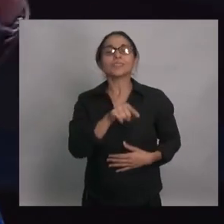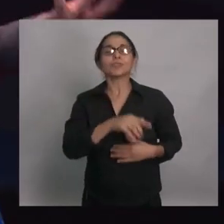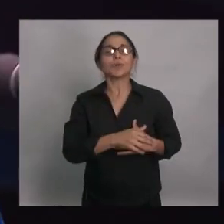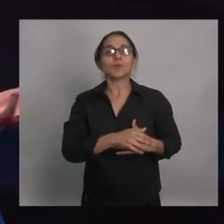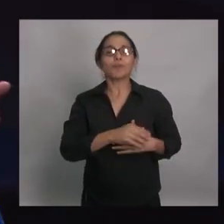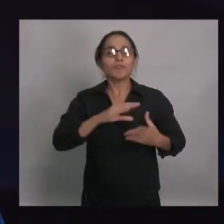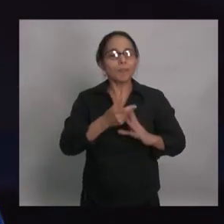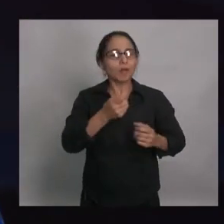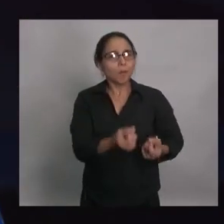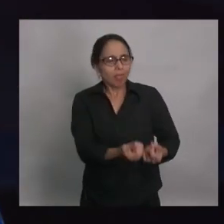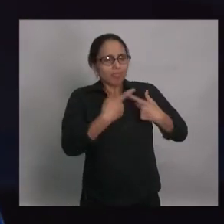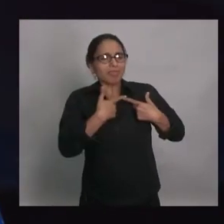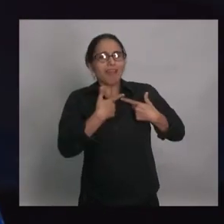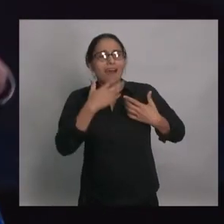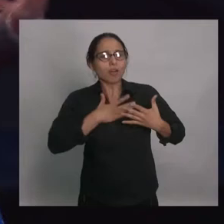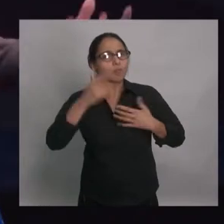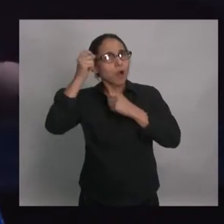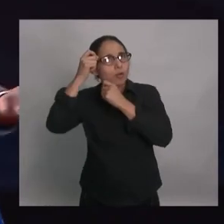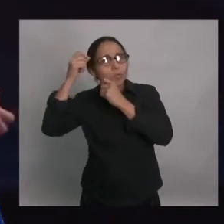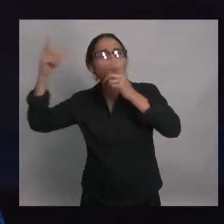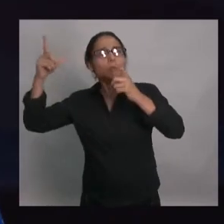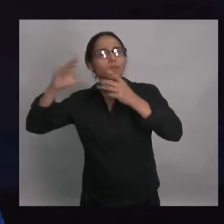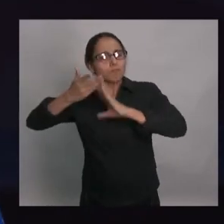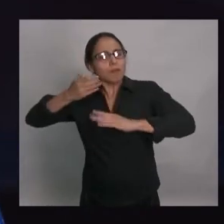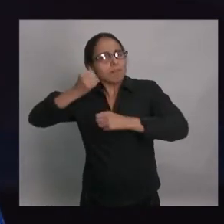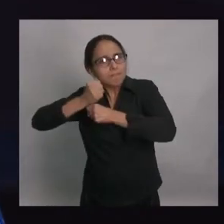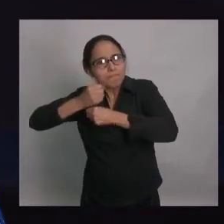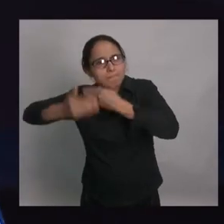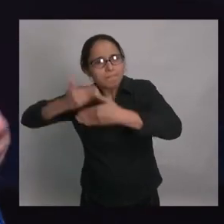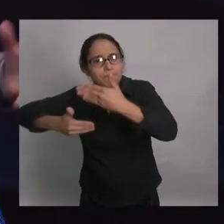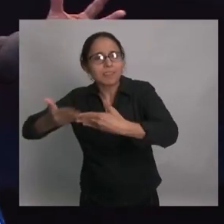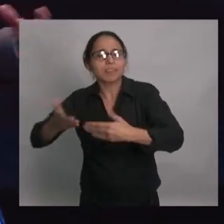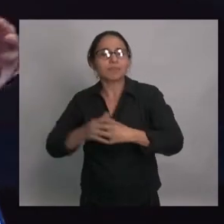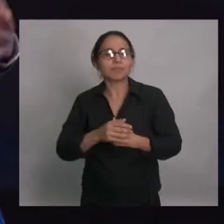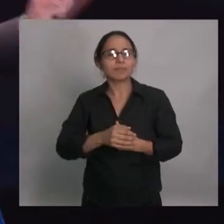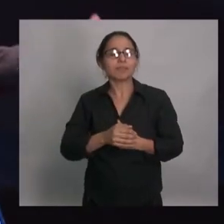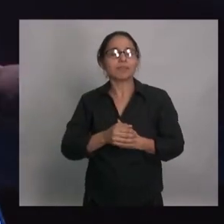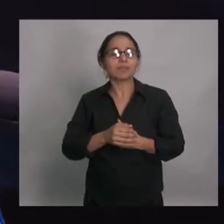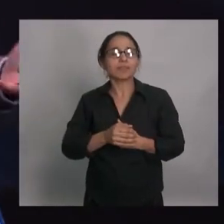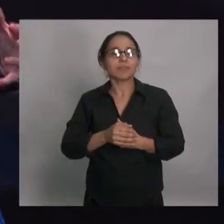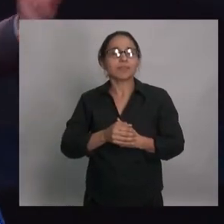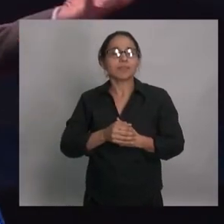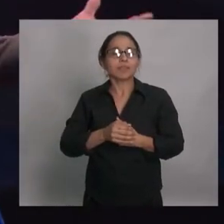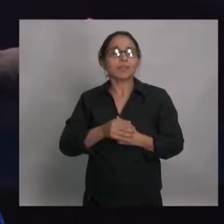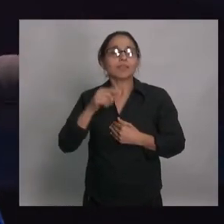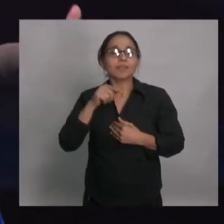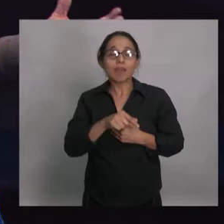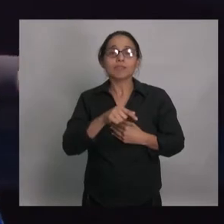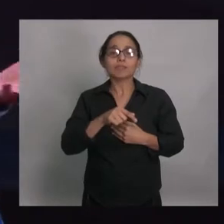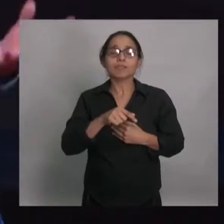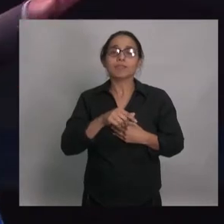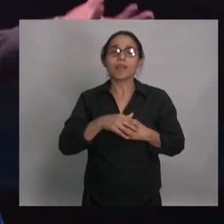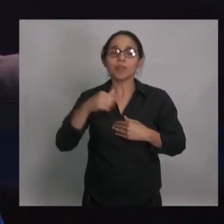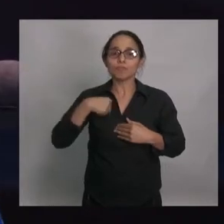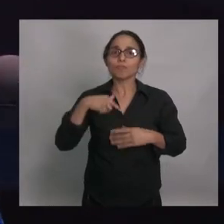intelectual y humana existen que participar en este tipo de